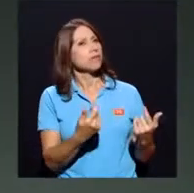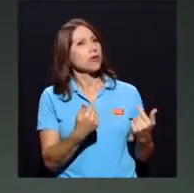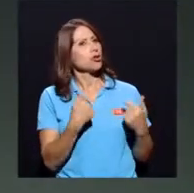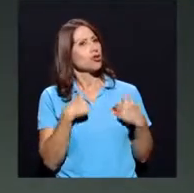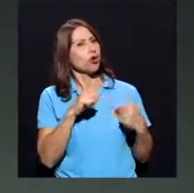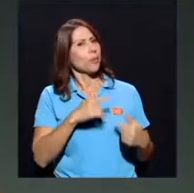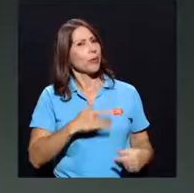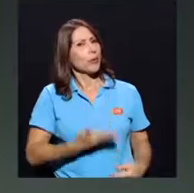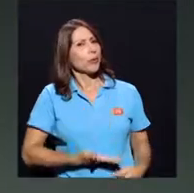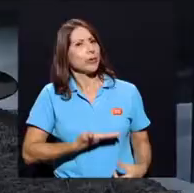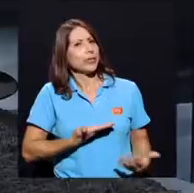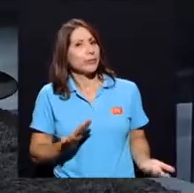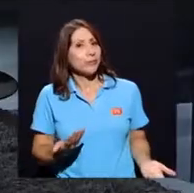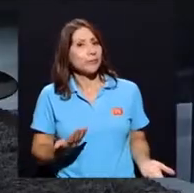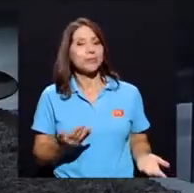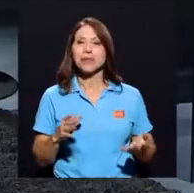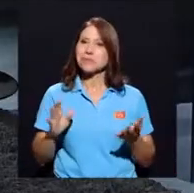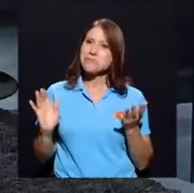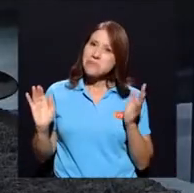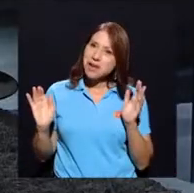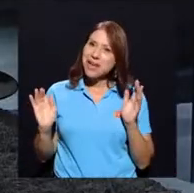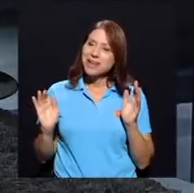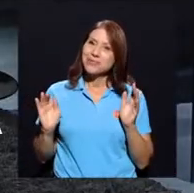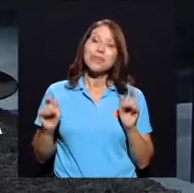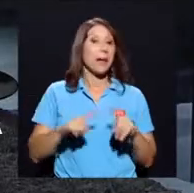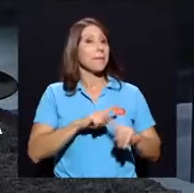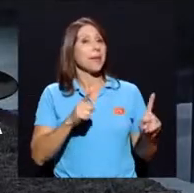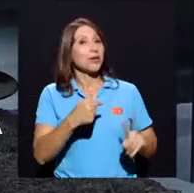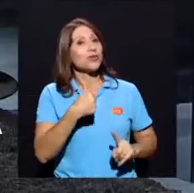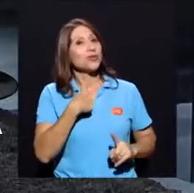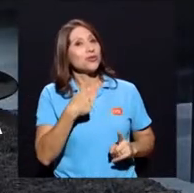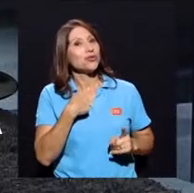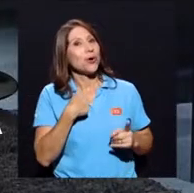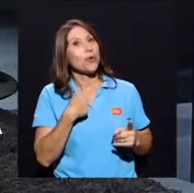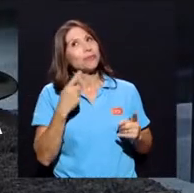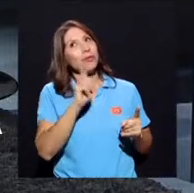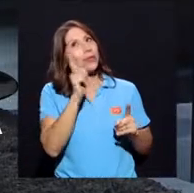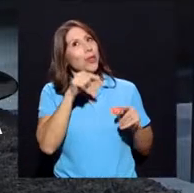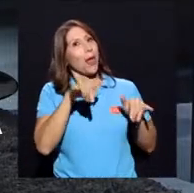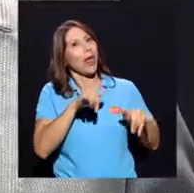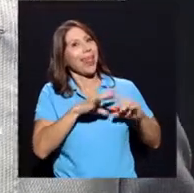bueno pero yo soy marciano